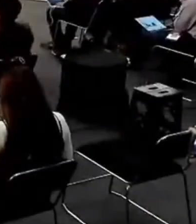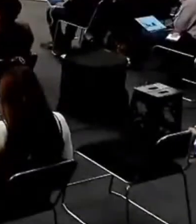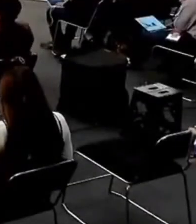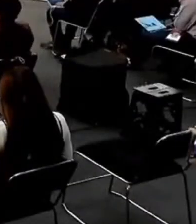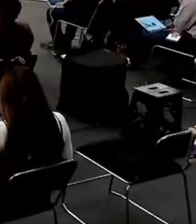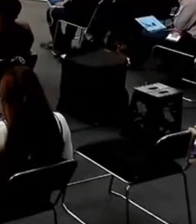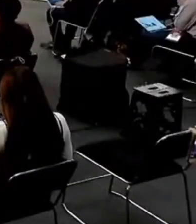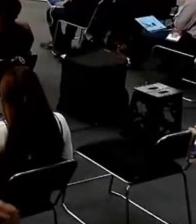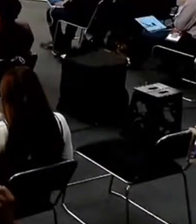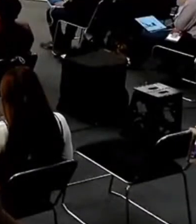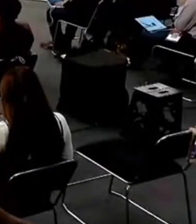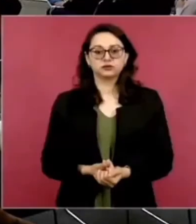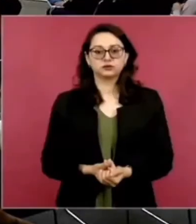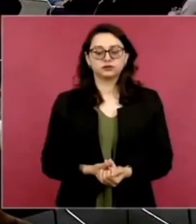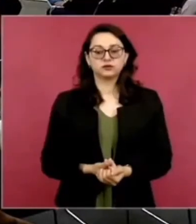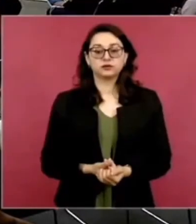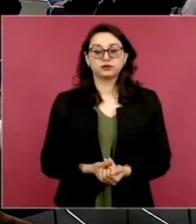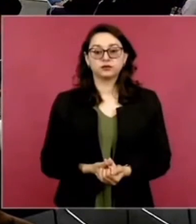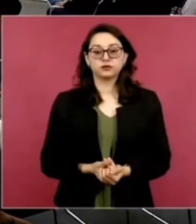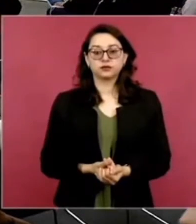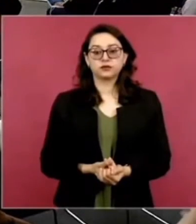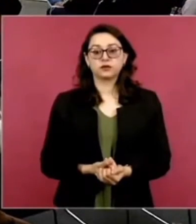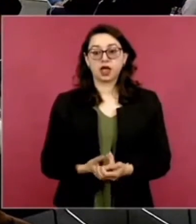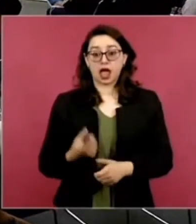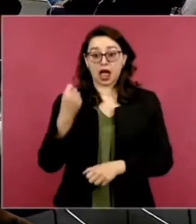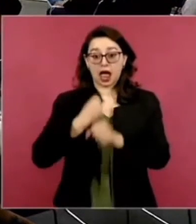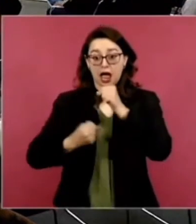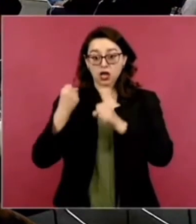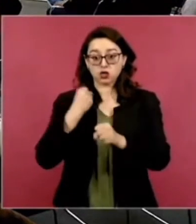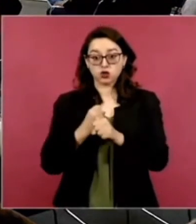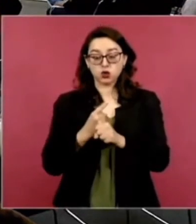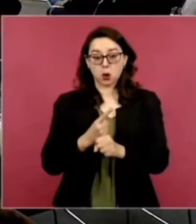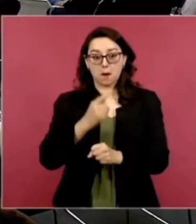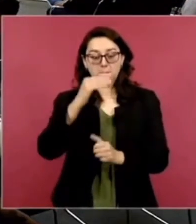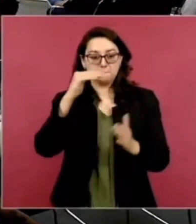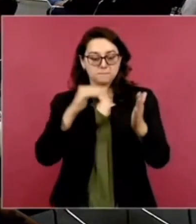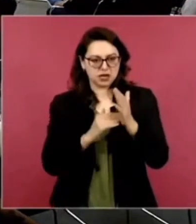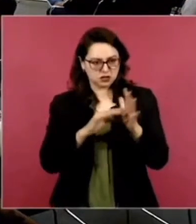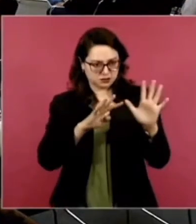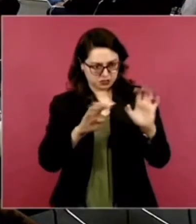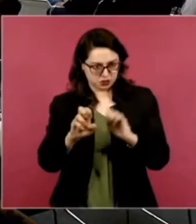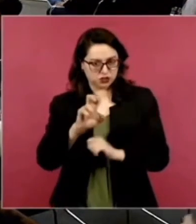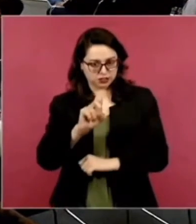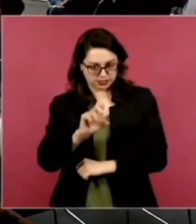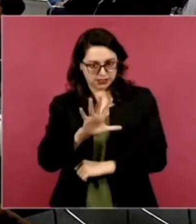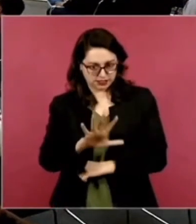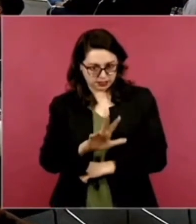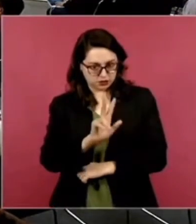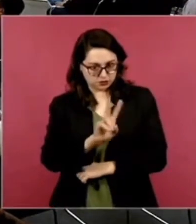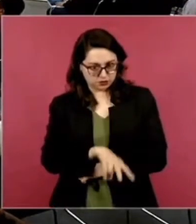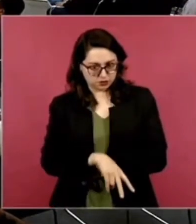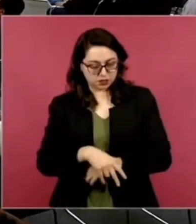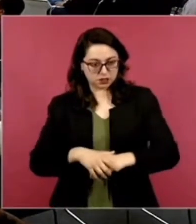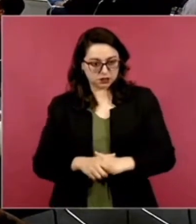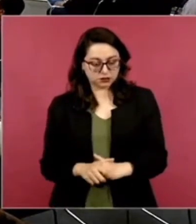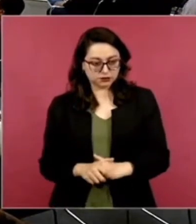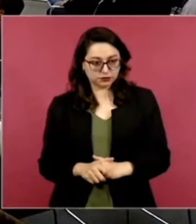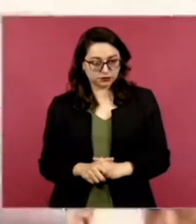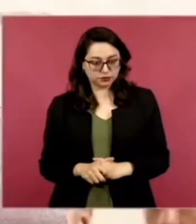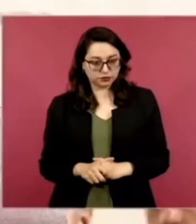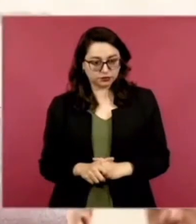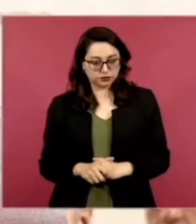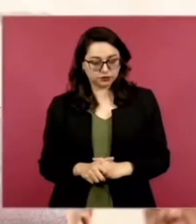1935 más o menos. Estaba en la presidencia. A ver si no me equivoco. ¿De qué año?